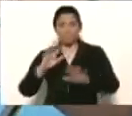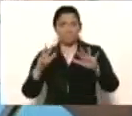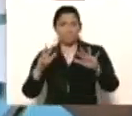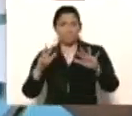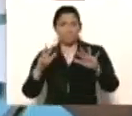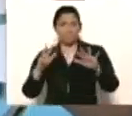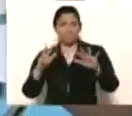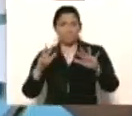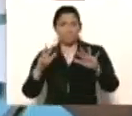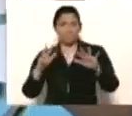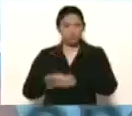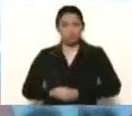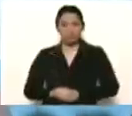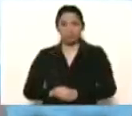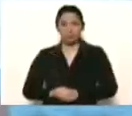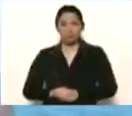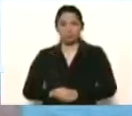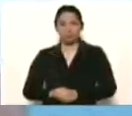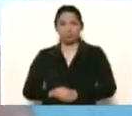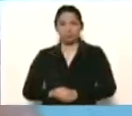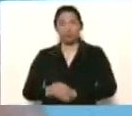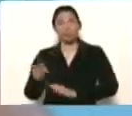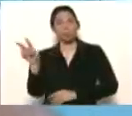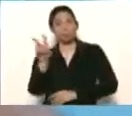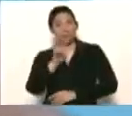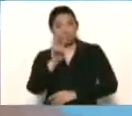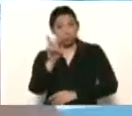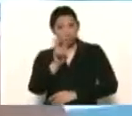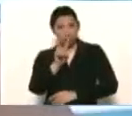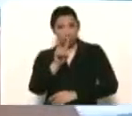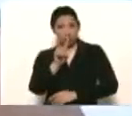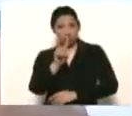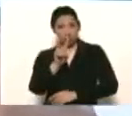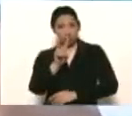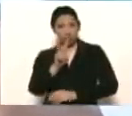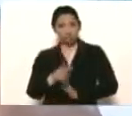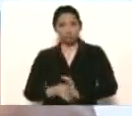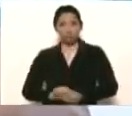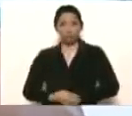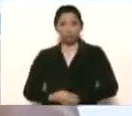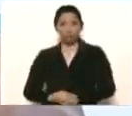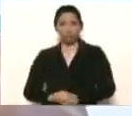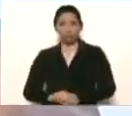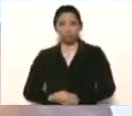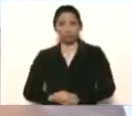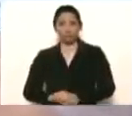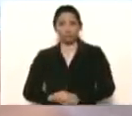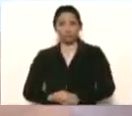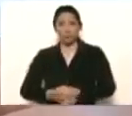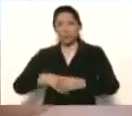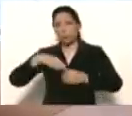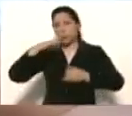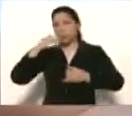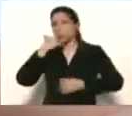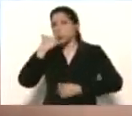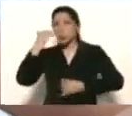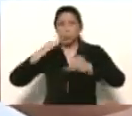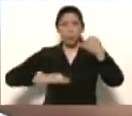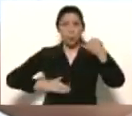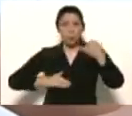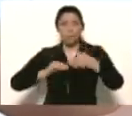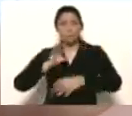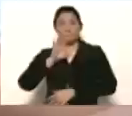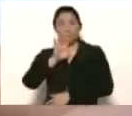lugar venezuela con en penúltimo lugar en el sentido de que es el país